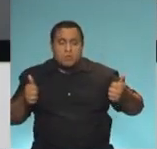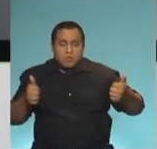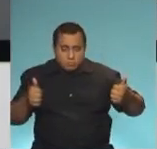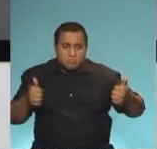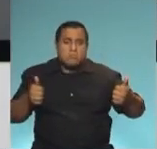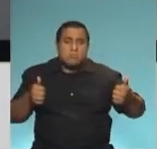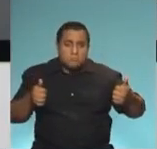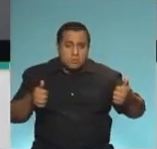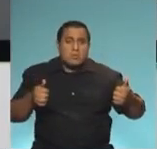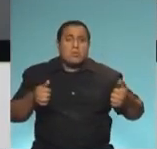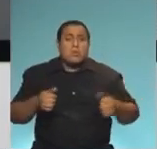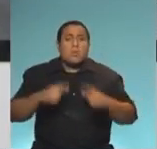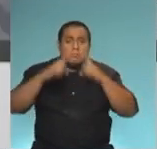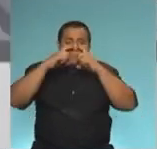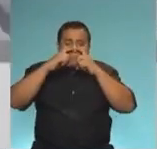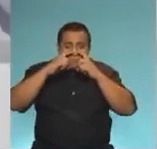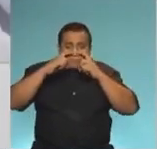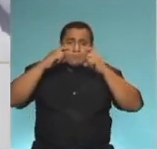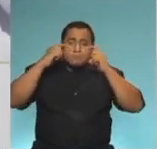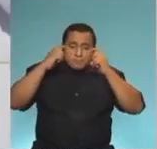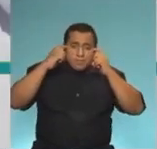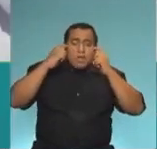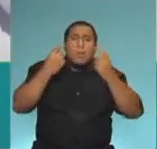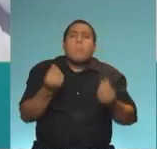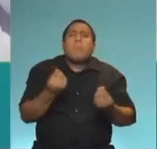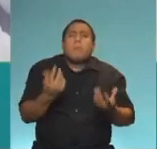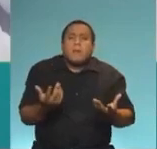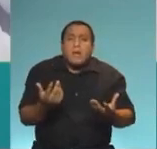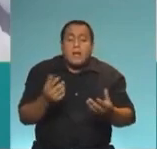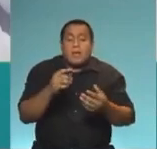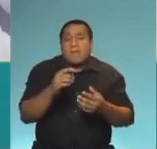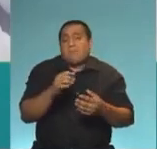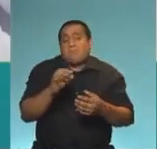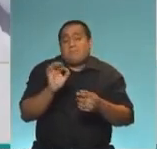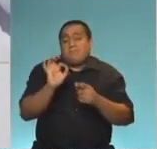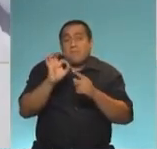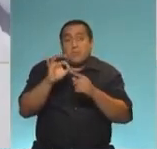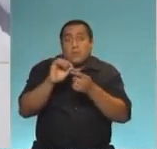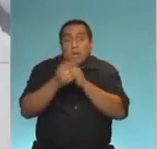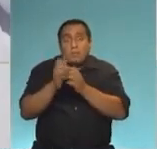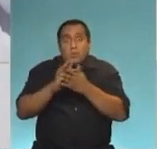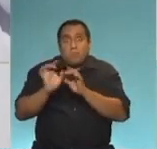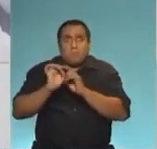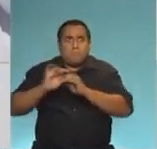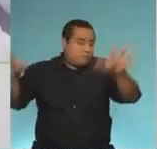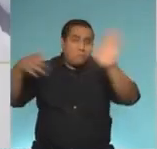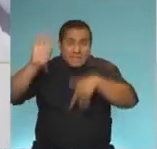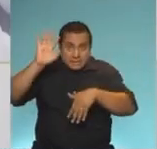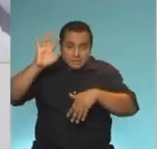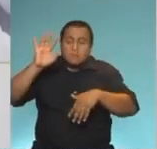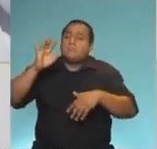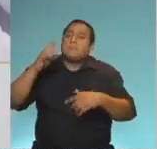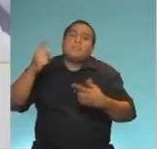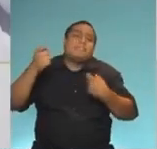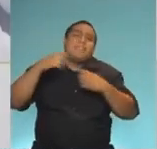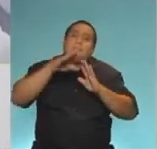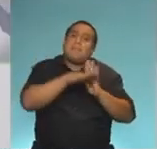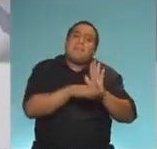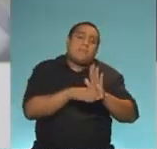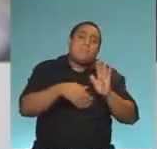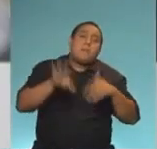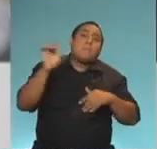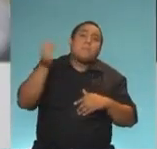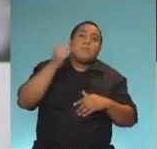social, utilización del tapabocas. O sea, frente a una variante de más contagiosidad, esas medidas son las más relevantes que tenemos